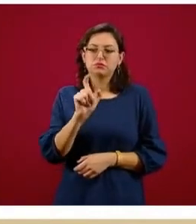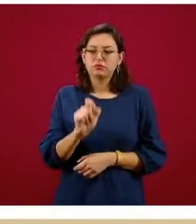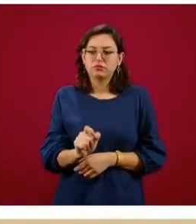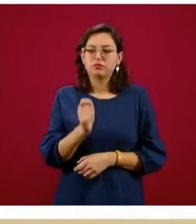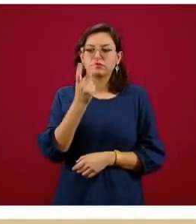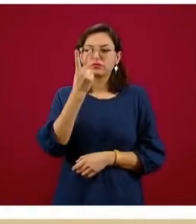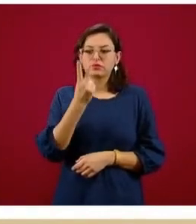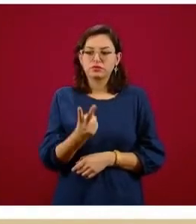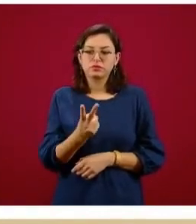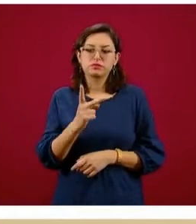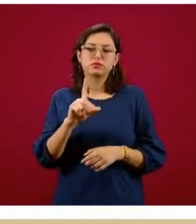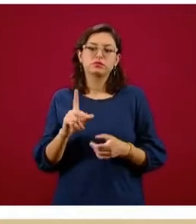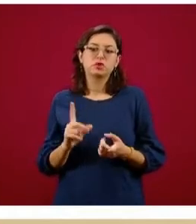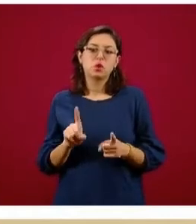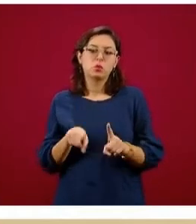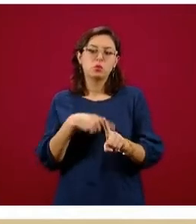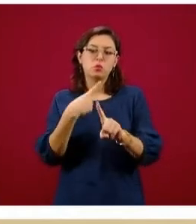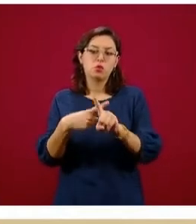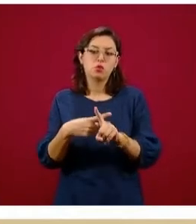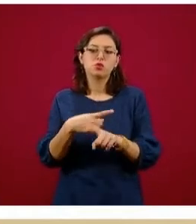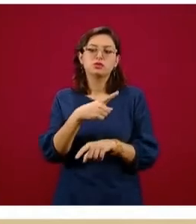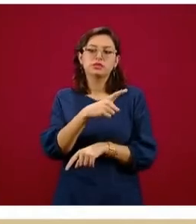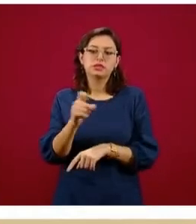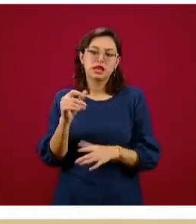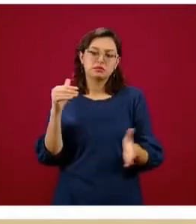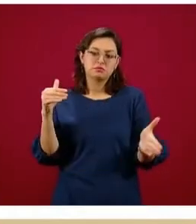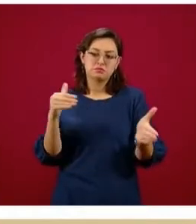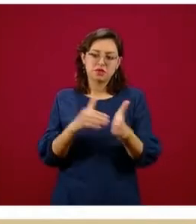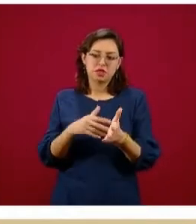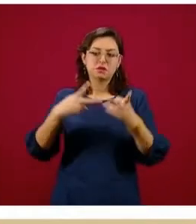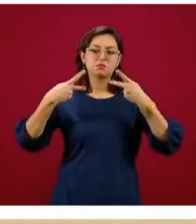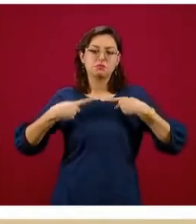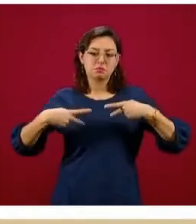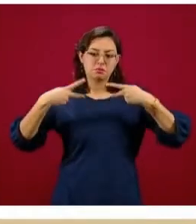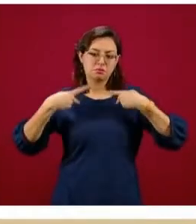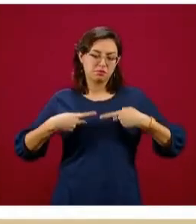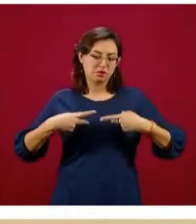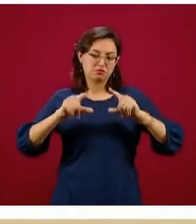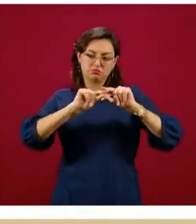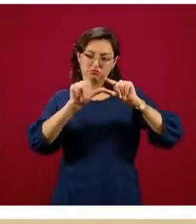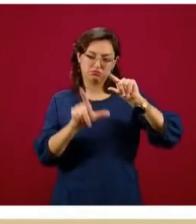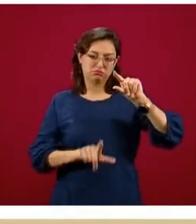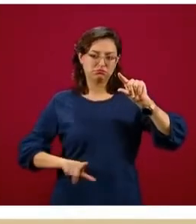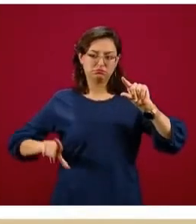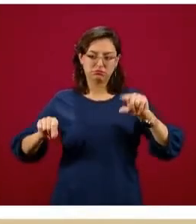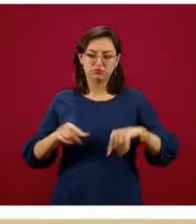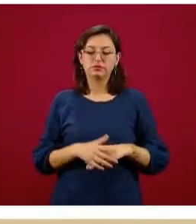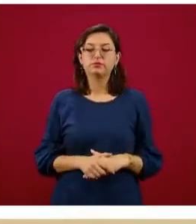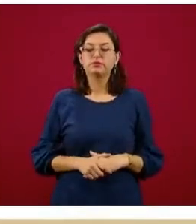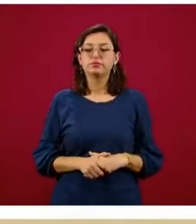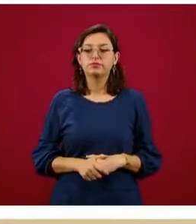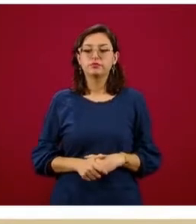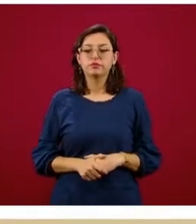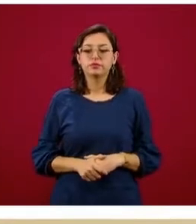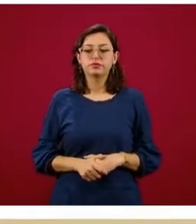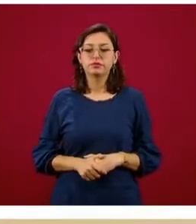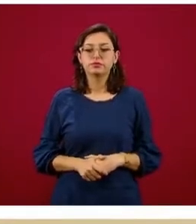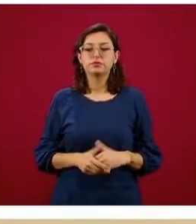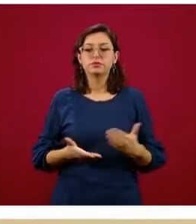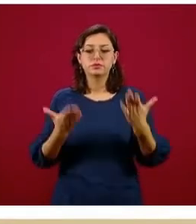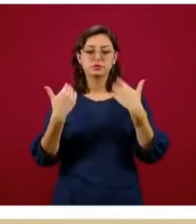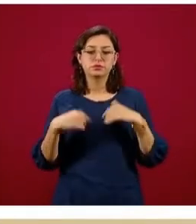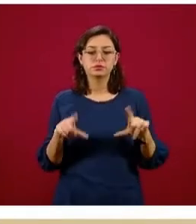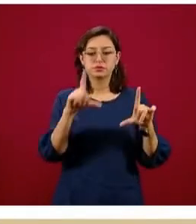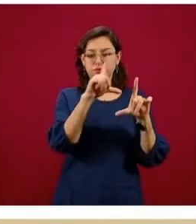35.2 la tasa de incidencia acumulada por 100.000 habitantes de la epidemia en México. En la siguiente diapositiva es un